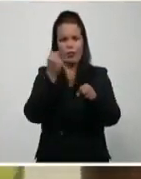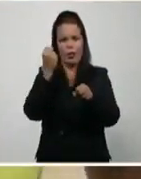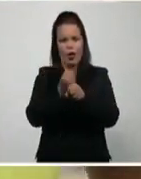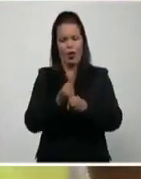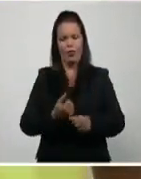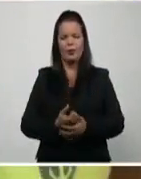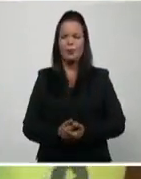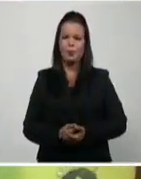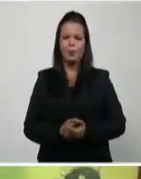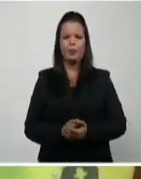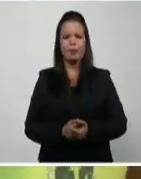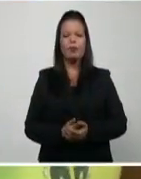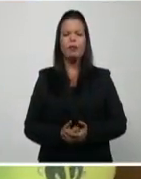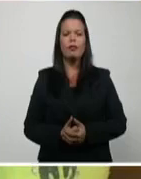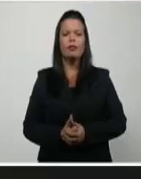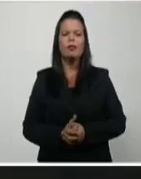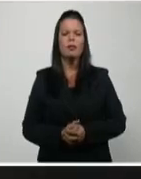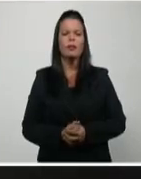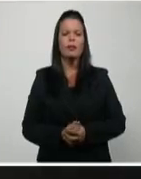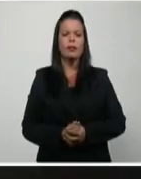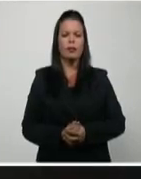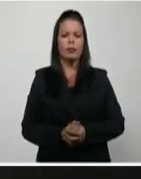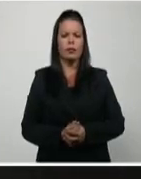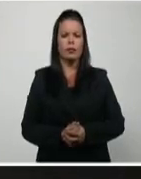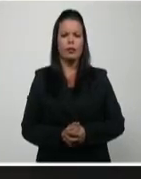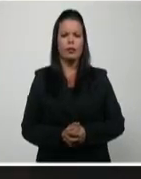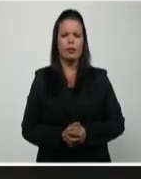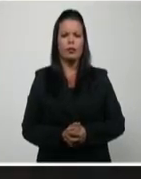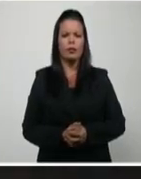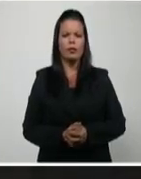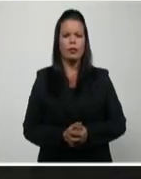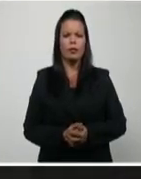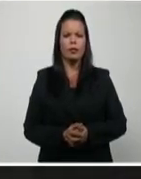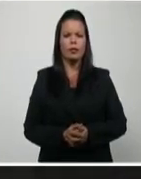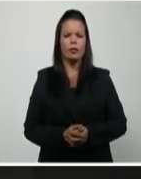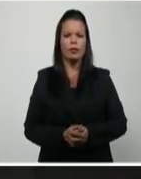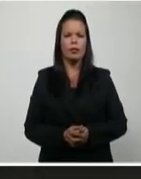nación. En Gran Maya, Kelin Pérez, Sistema Informativo de la Televisión Cubana.